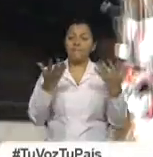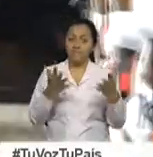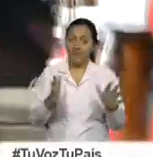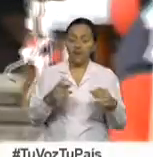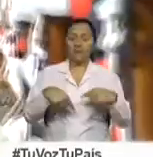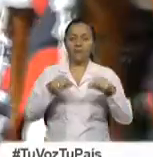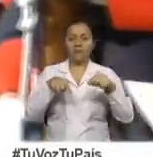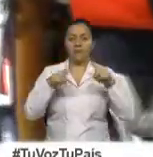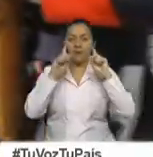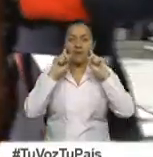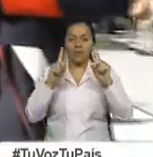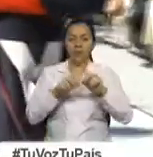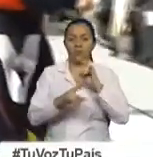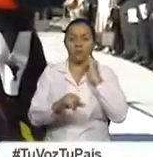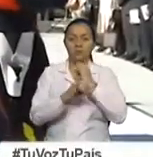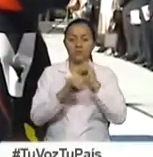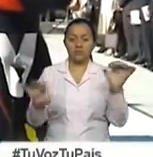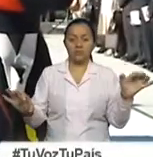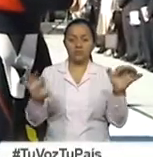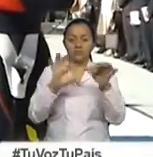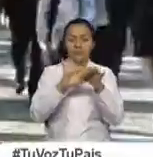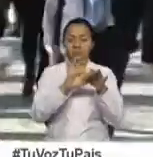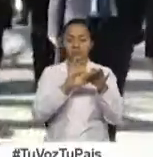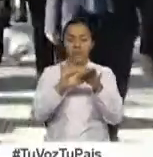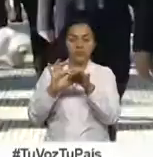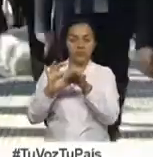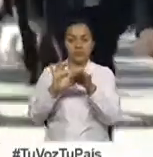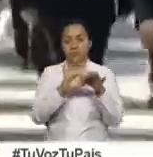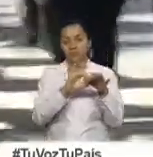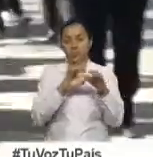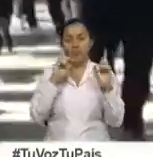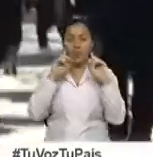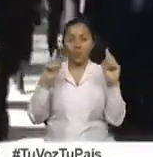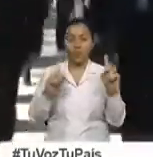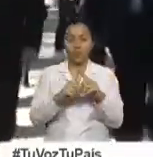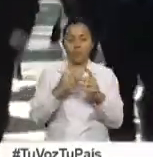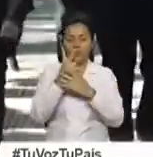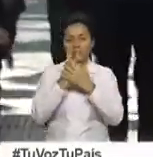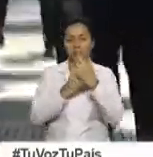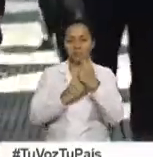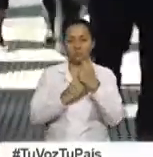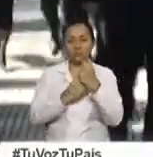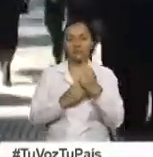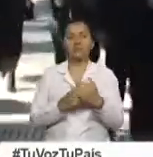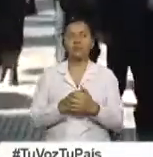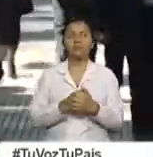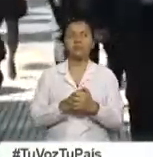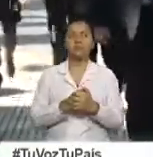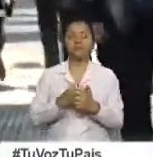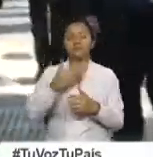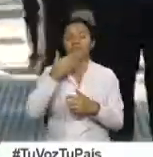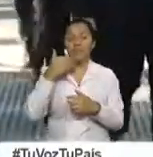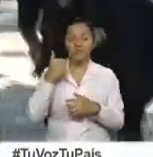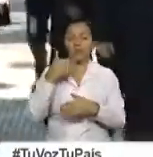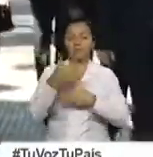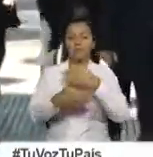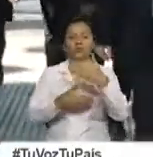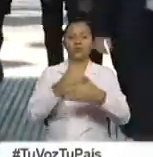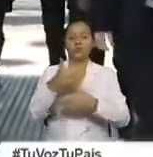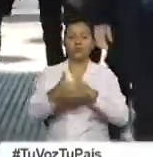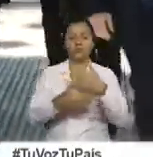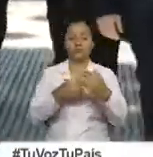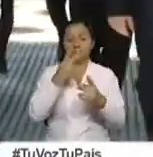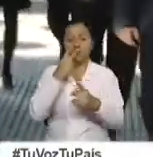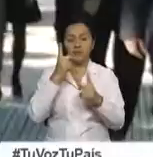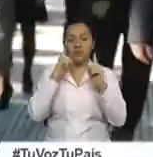firmó un acuerdo interinstitucional sobre cooperación en materia de tratados entre ambas cancillerías para mejorar los procesos de celebración de